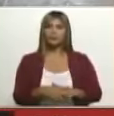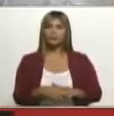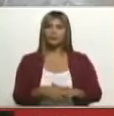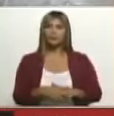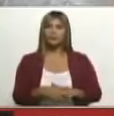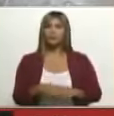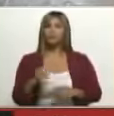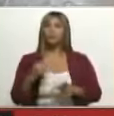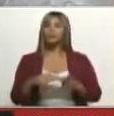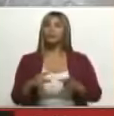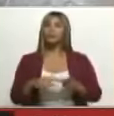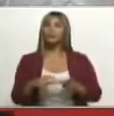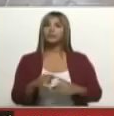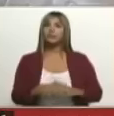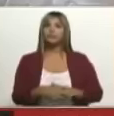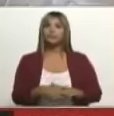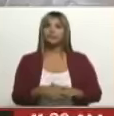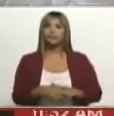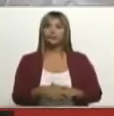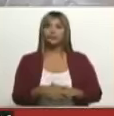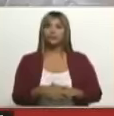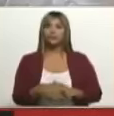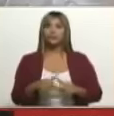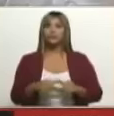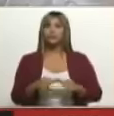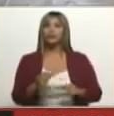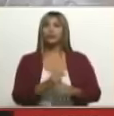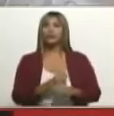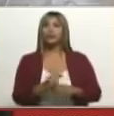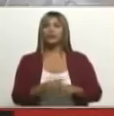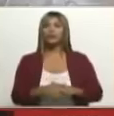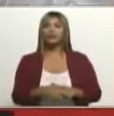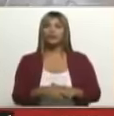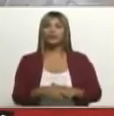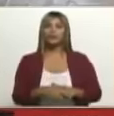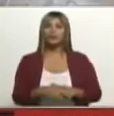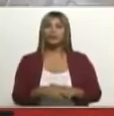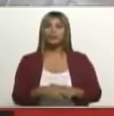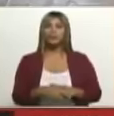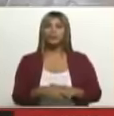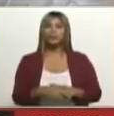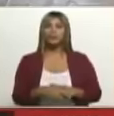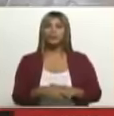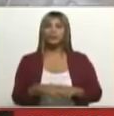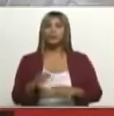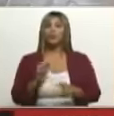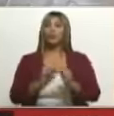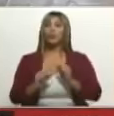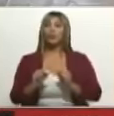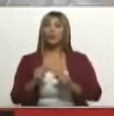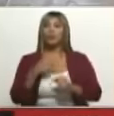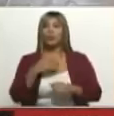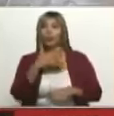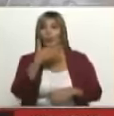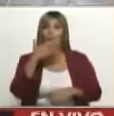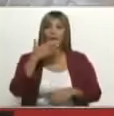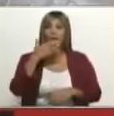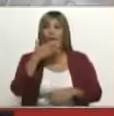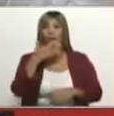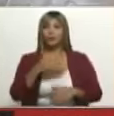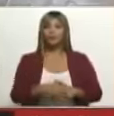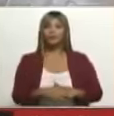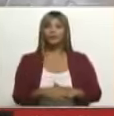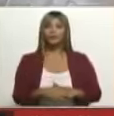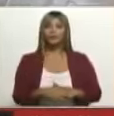Por supuesto que vamos a seguir trabajando también al combate contra las mafias, al